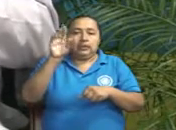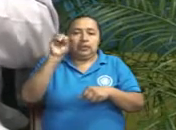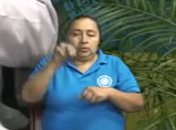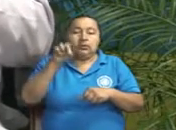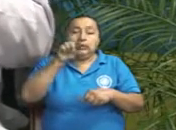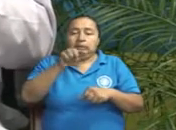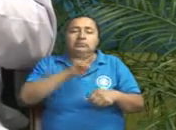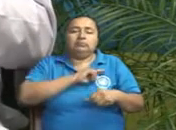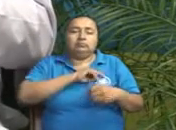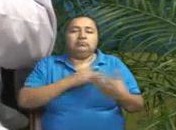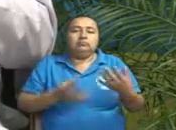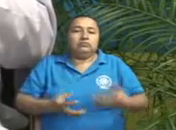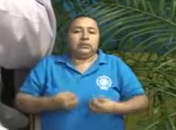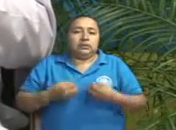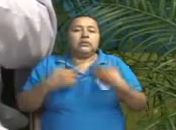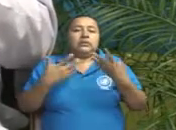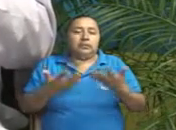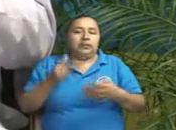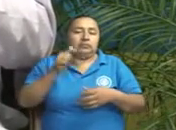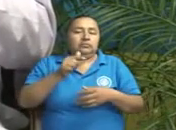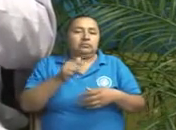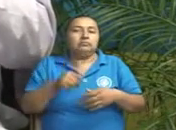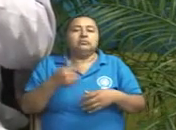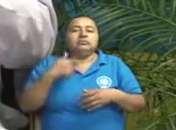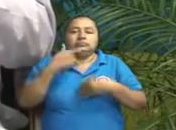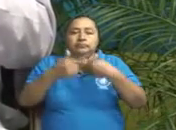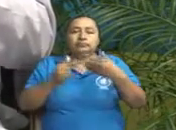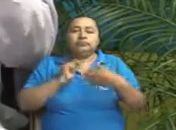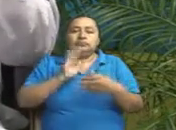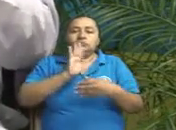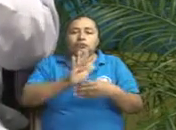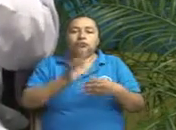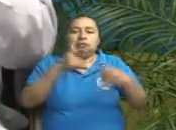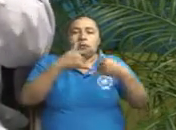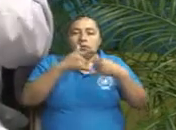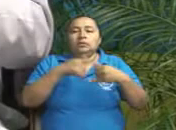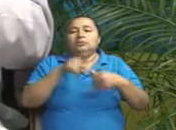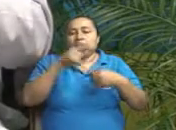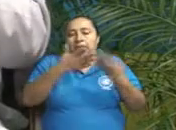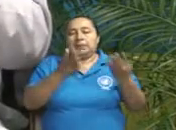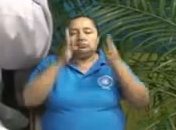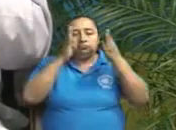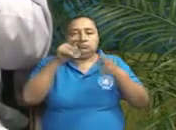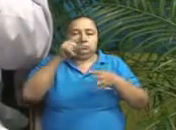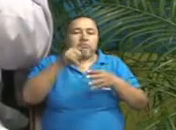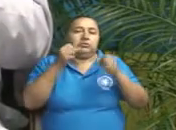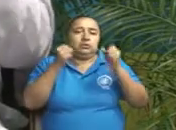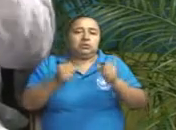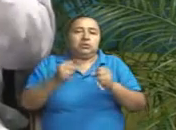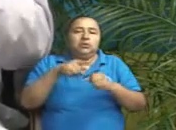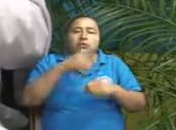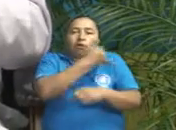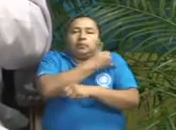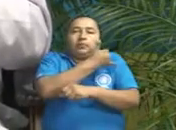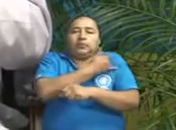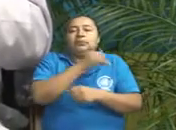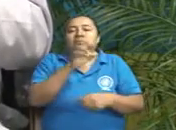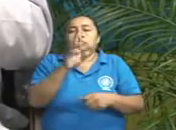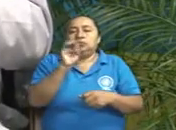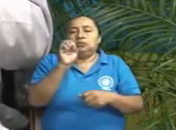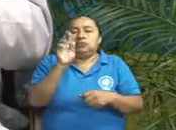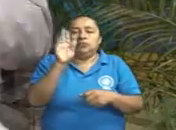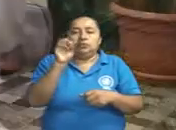cáncer. Claro, ¿sí? Y en estos casos, por su género, pues ellos también se atienden en este hospital. Pues.